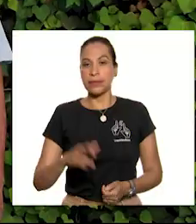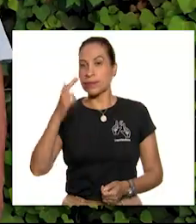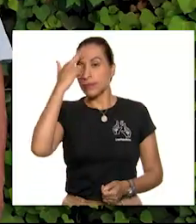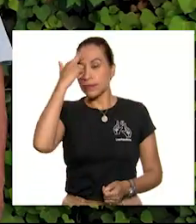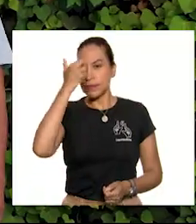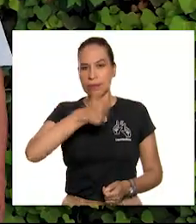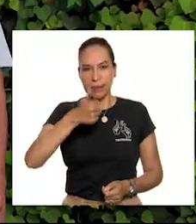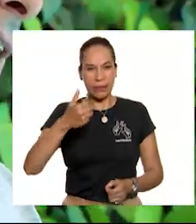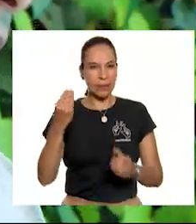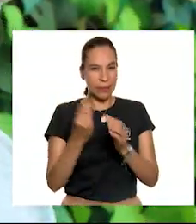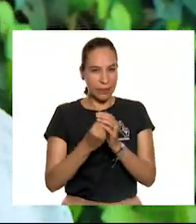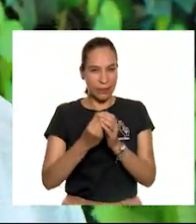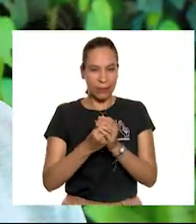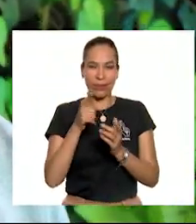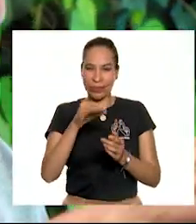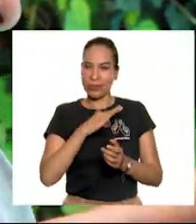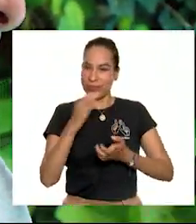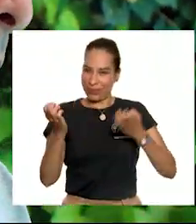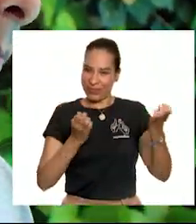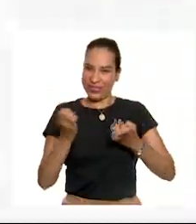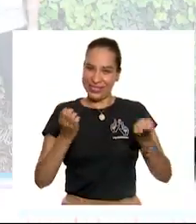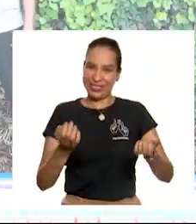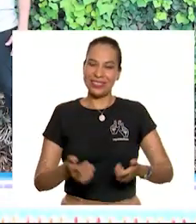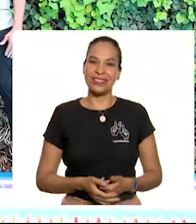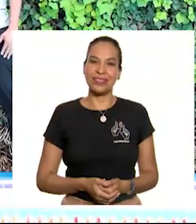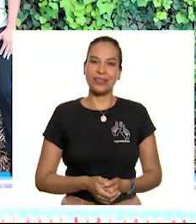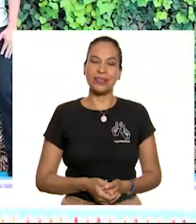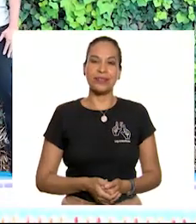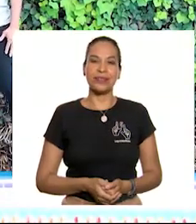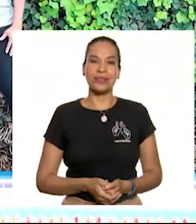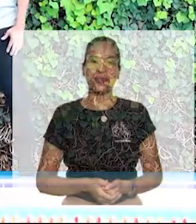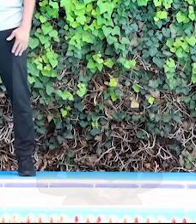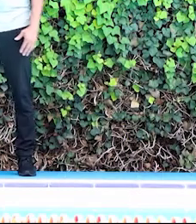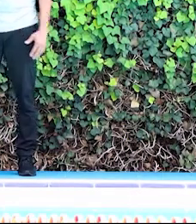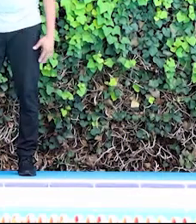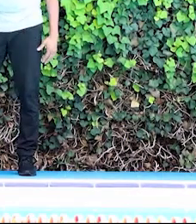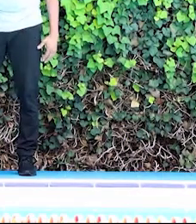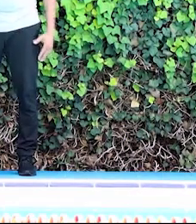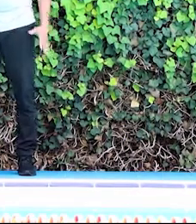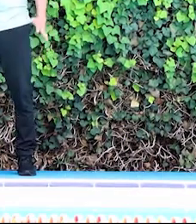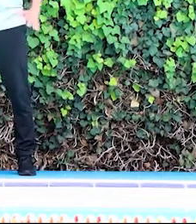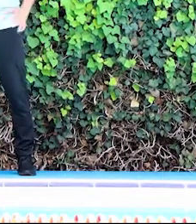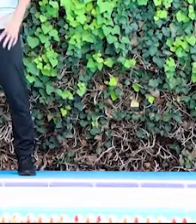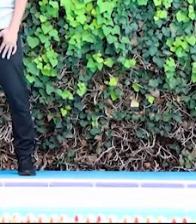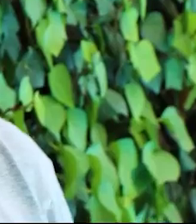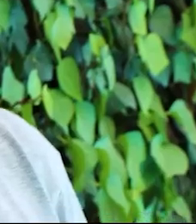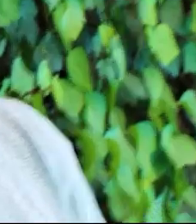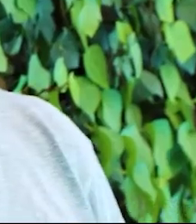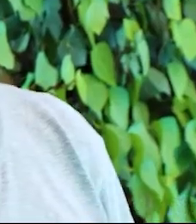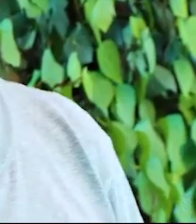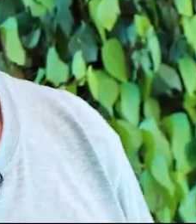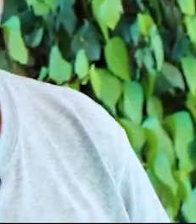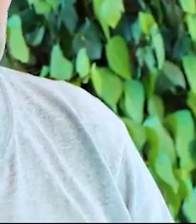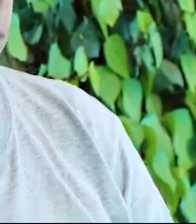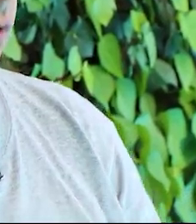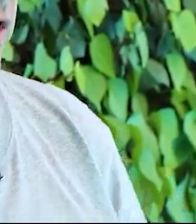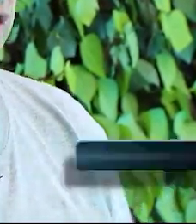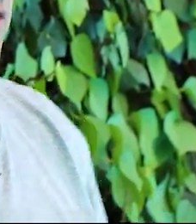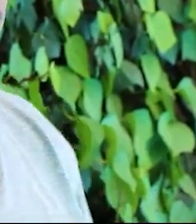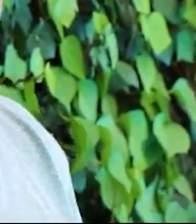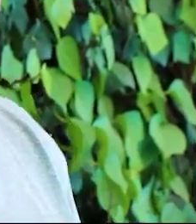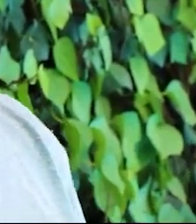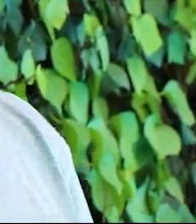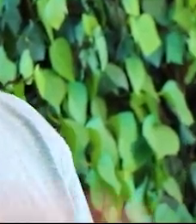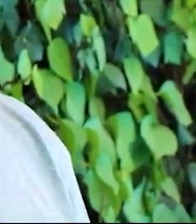Recuerda, entre clase y clase, activa tu cuerpo. Ok, Jair, ahora lo que vamos a hacer es, nos vamos a poner en 6 puntos, te explico